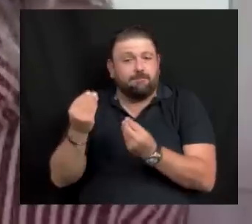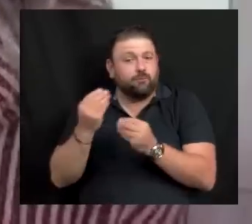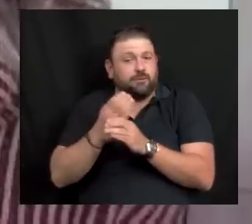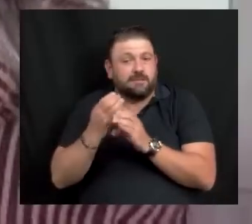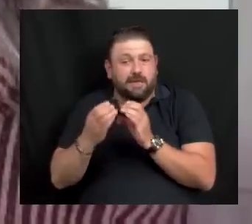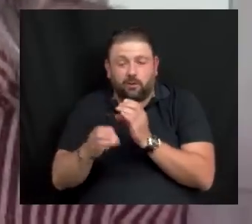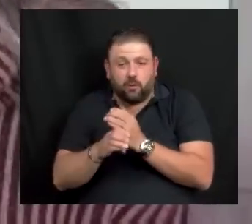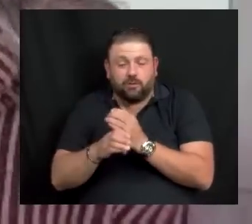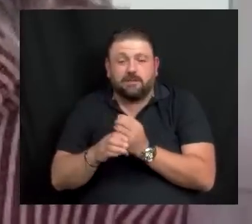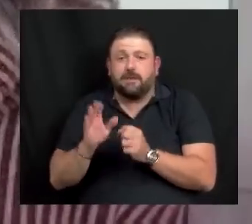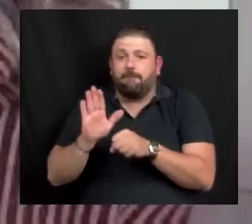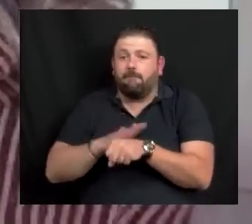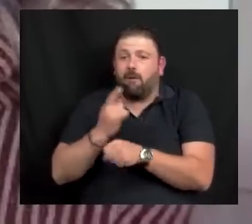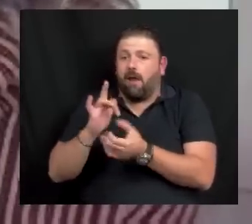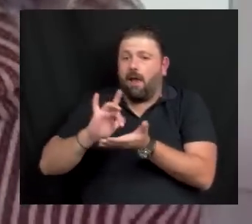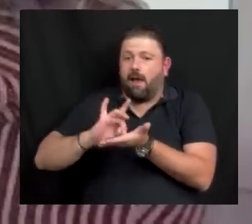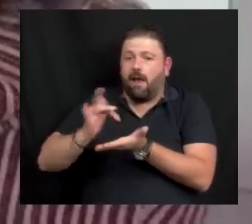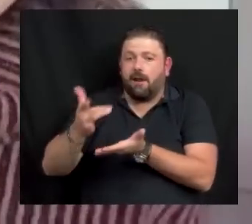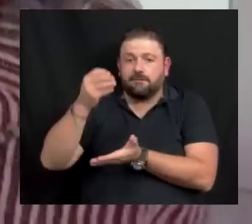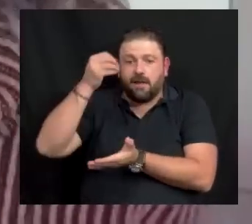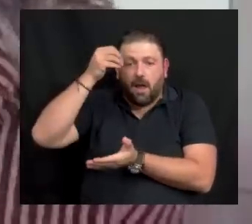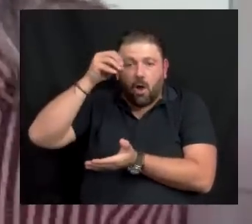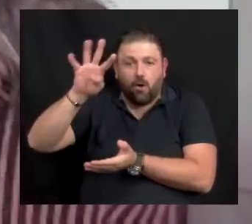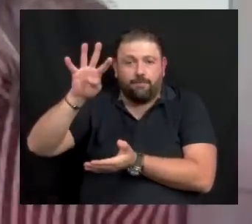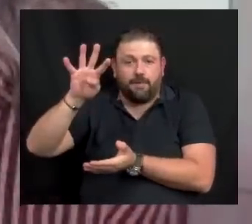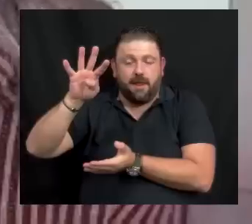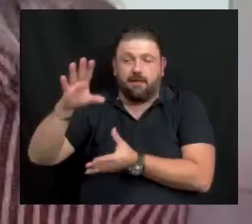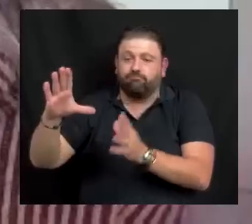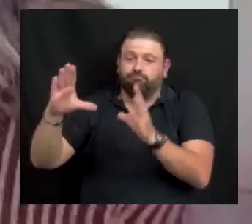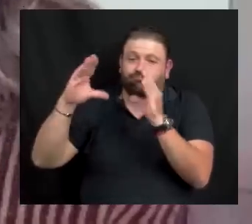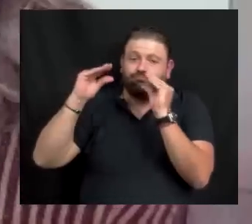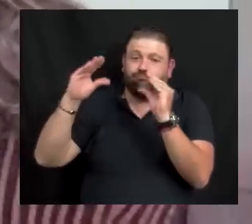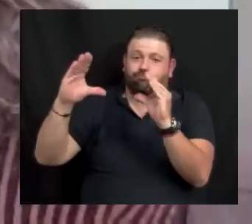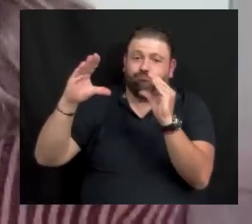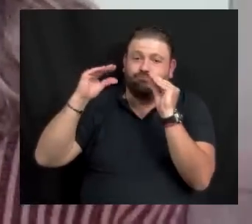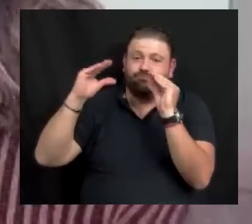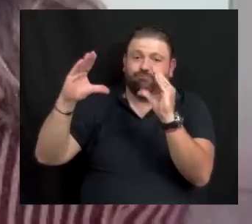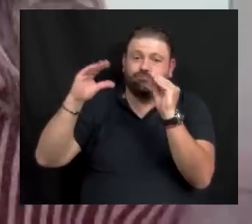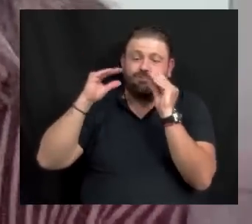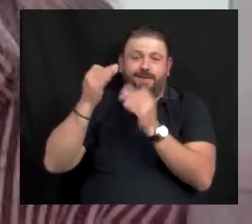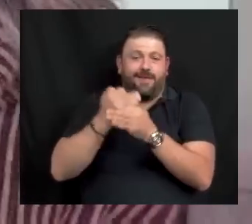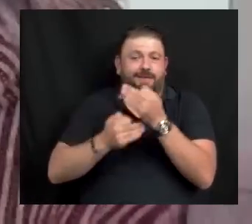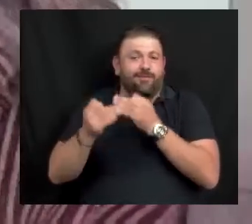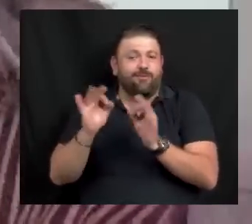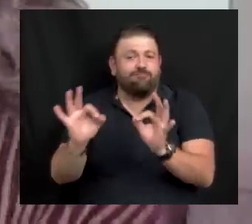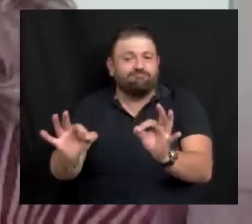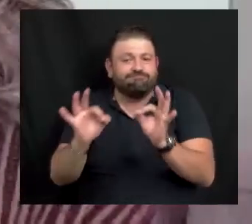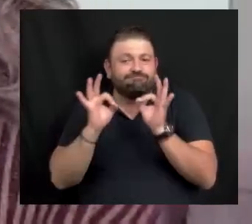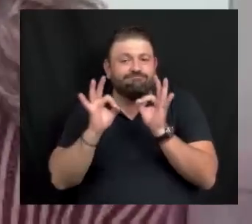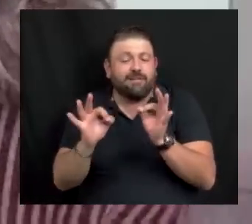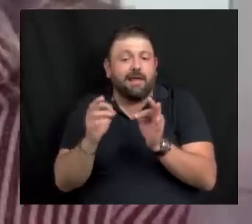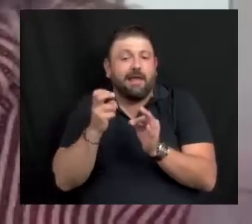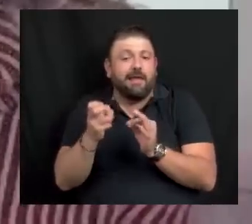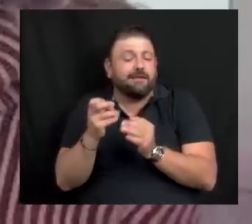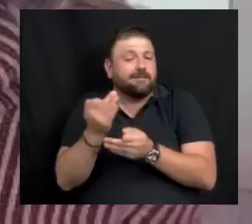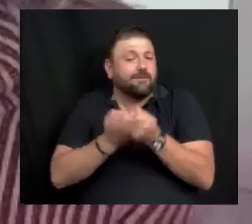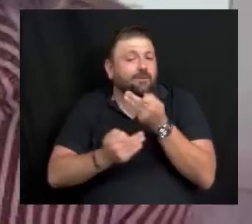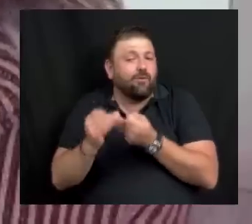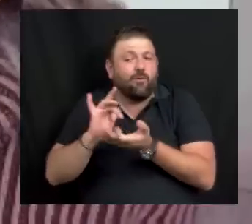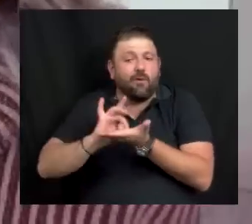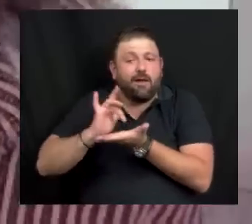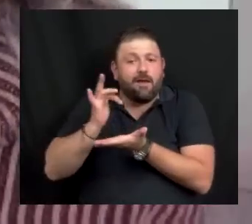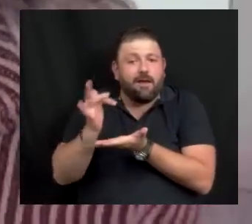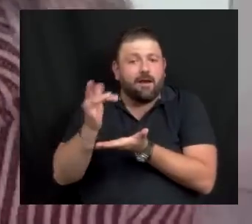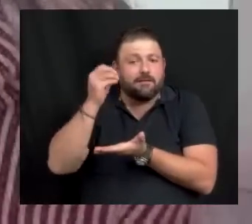que nos brinda OmniLife, y es escuchar a aquellos que ya han pasado. Los que ya han pasado por ahí, sé que